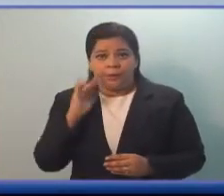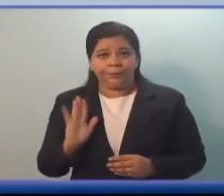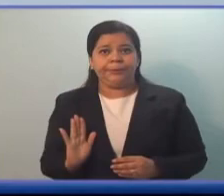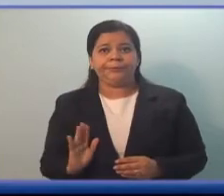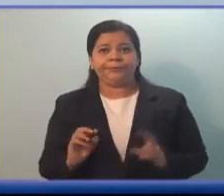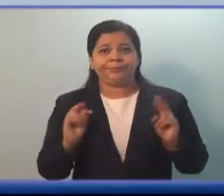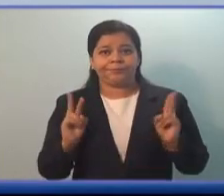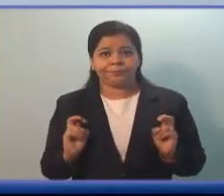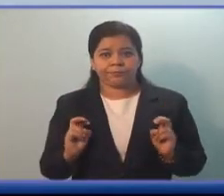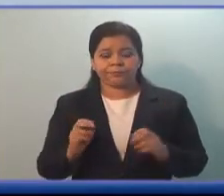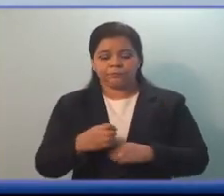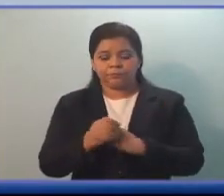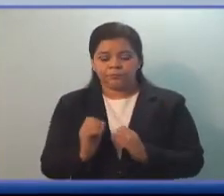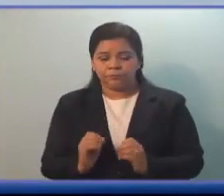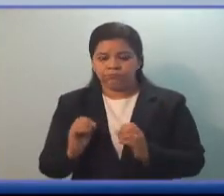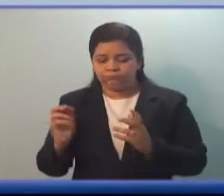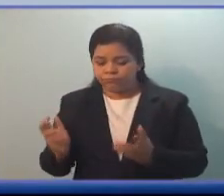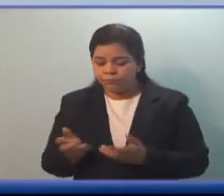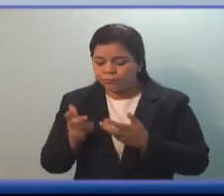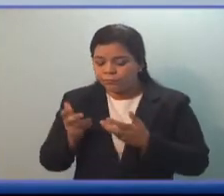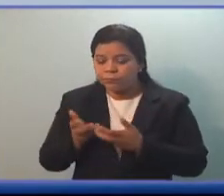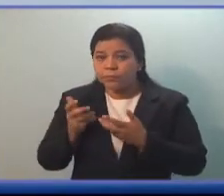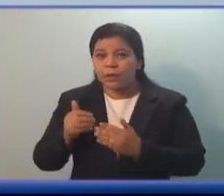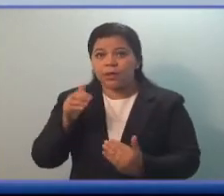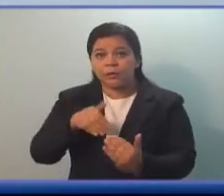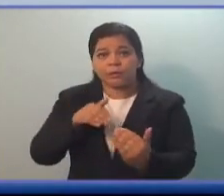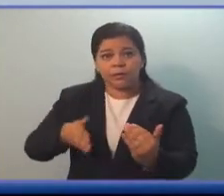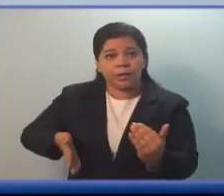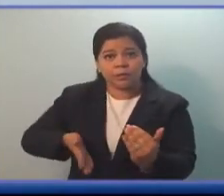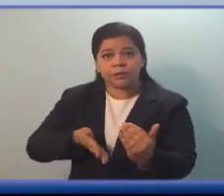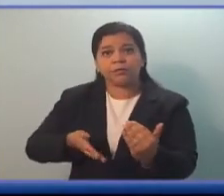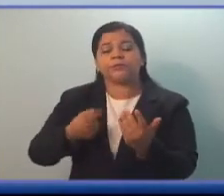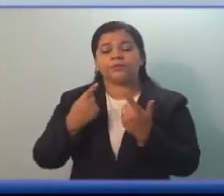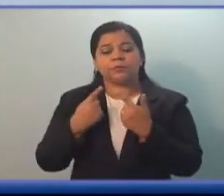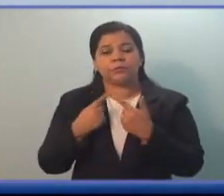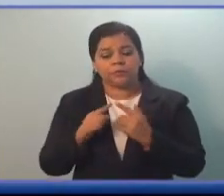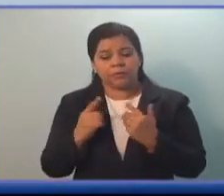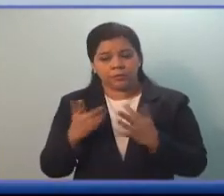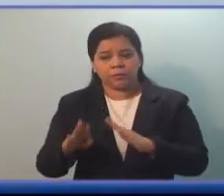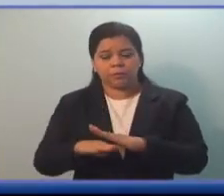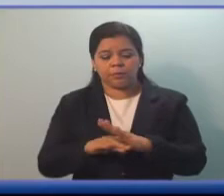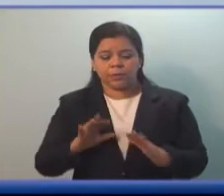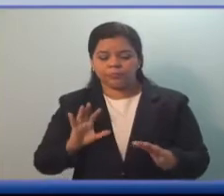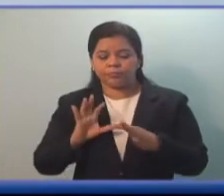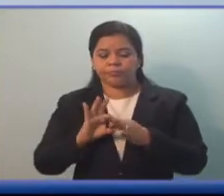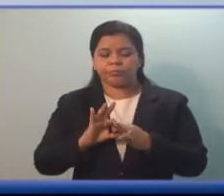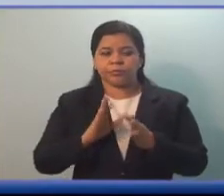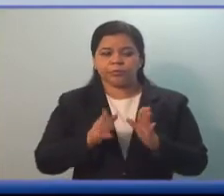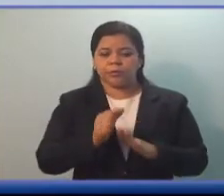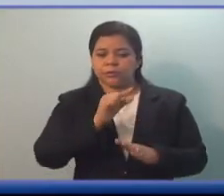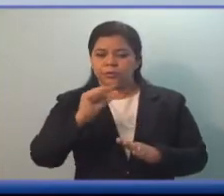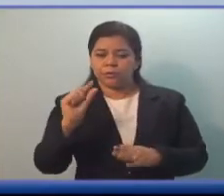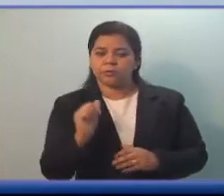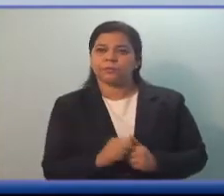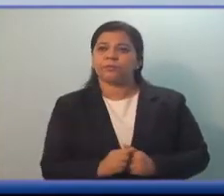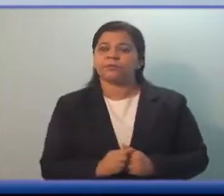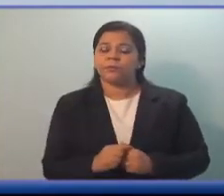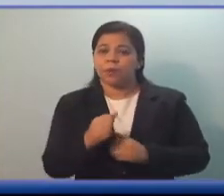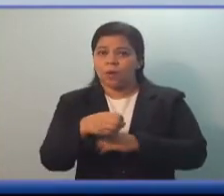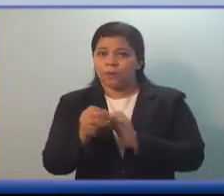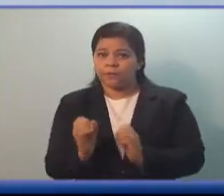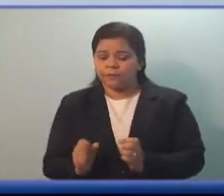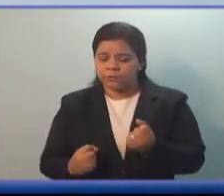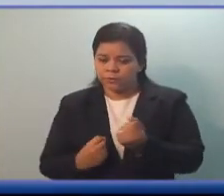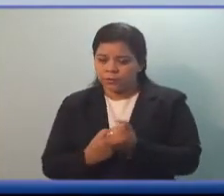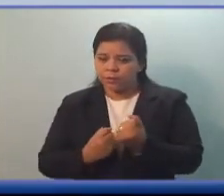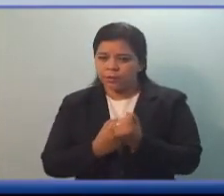de la unidad de gestión documental y archivos, que les decía yo que ahora pues está conforme a los lineamientos del instituto. La unidad de